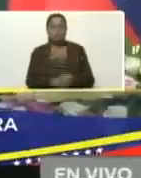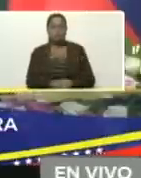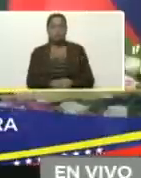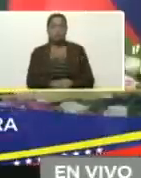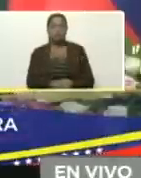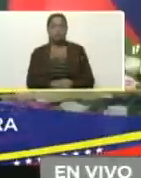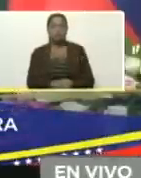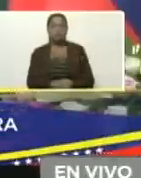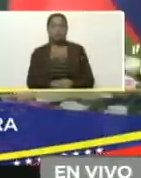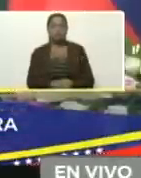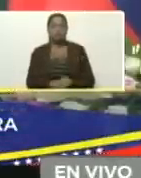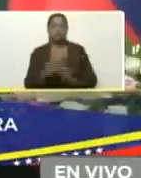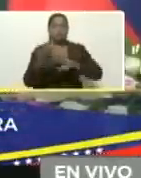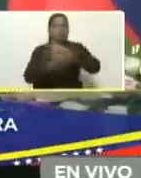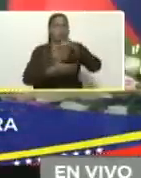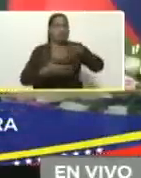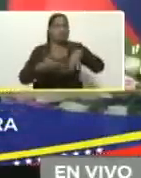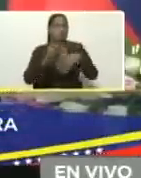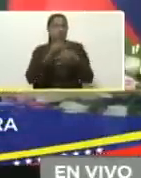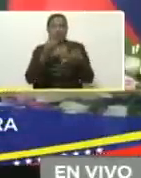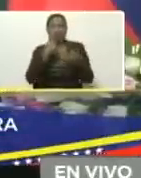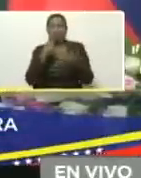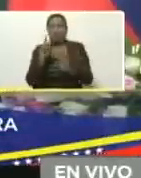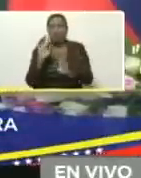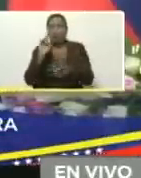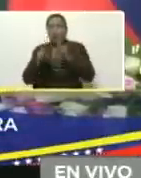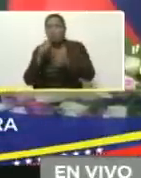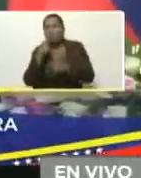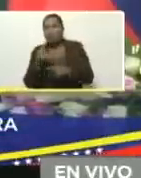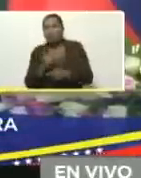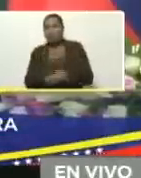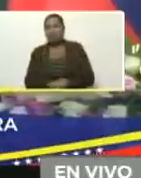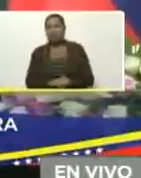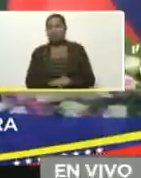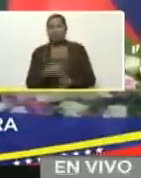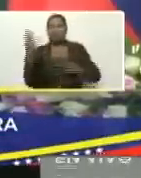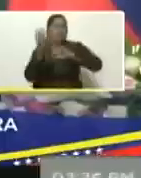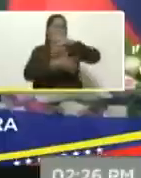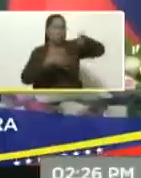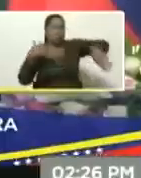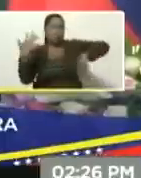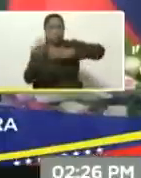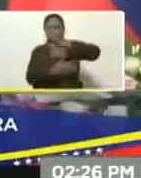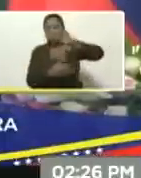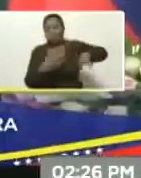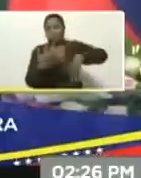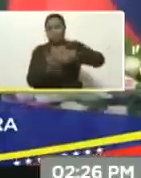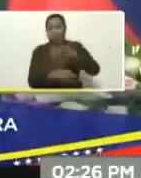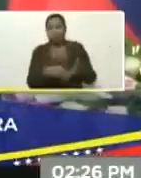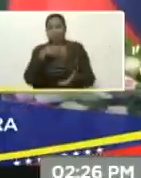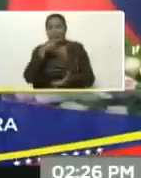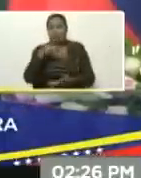La crisis perfecta, como llaman, ¿ah? La tempestad perfecta.